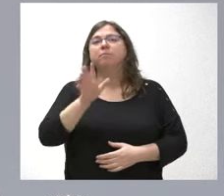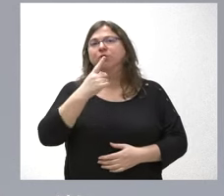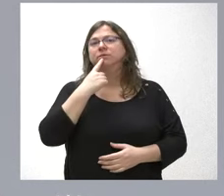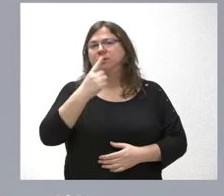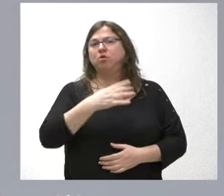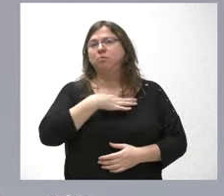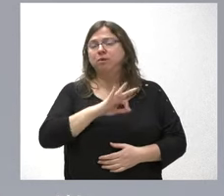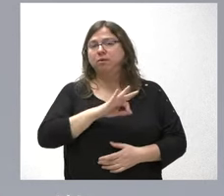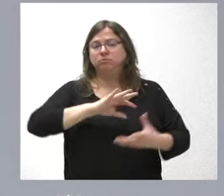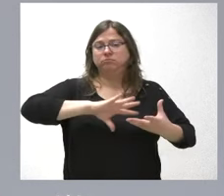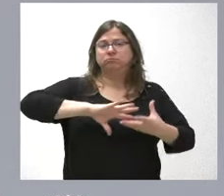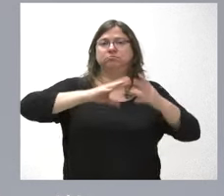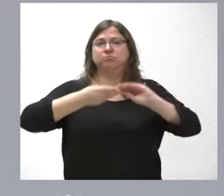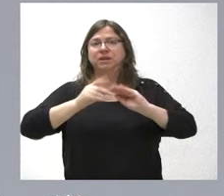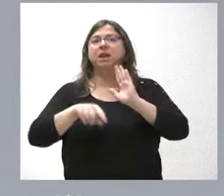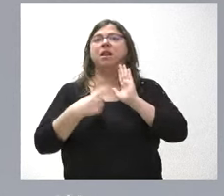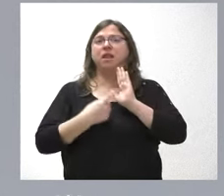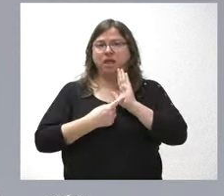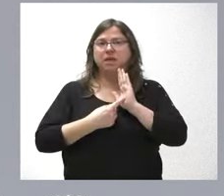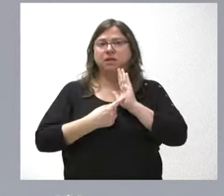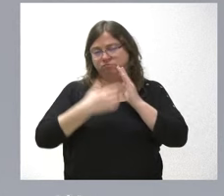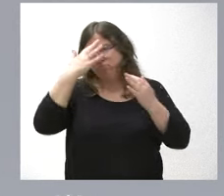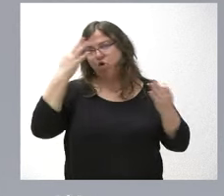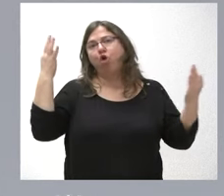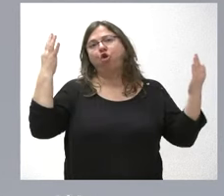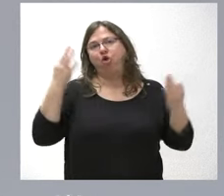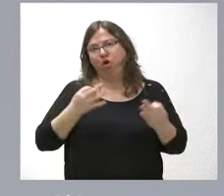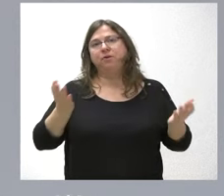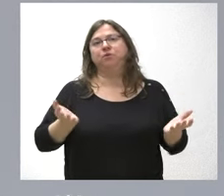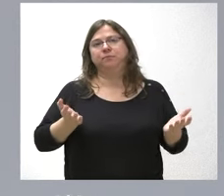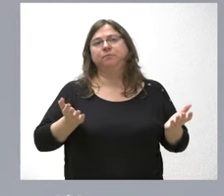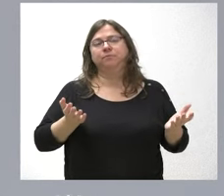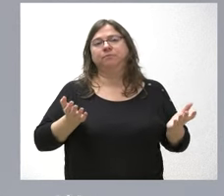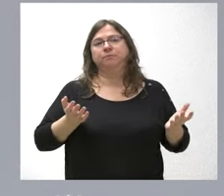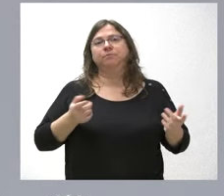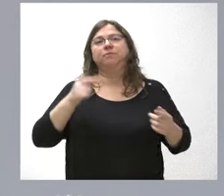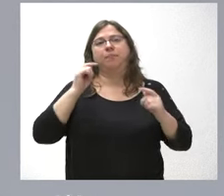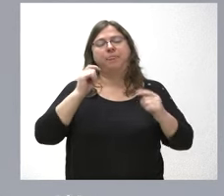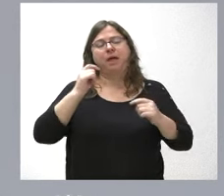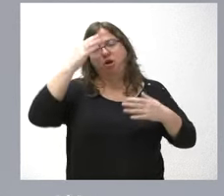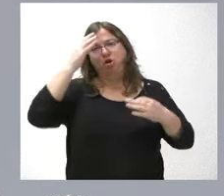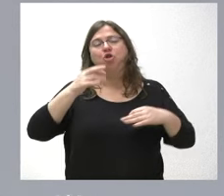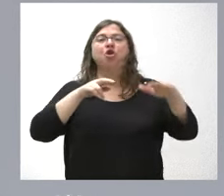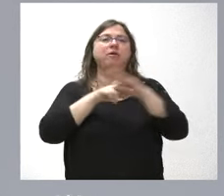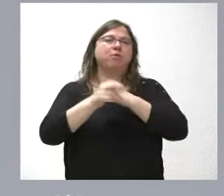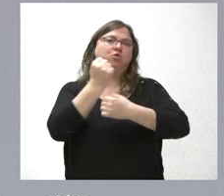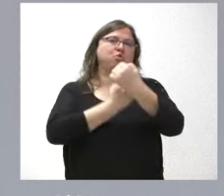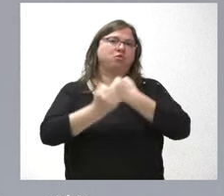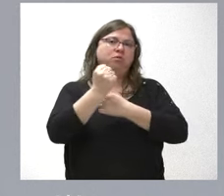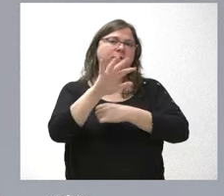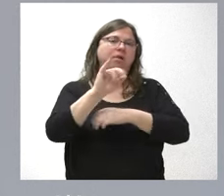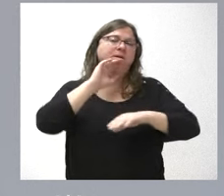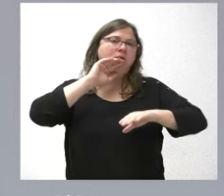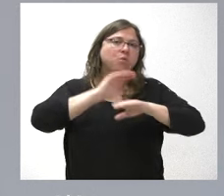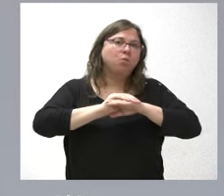la aplicación que esa ley conlleve, lógicamente, conllevará la aplicación de recursos económicos para cumplir con